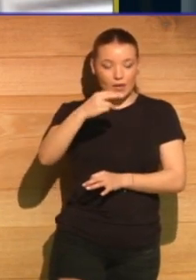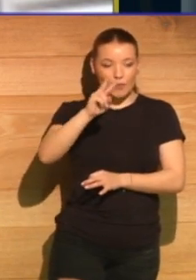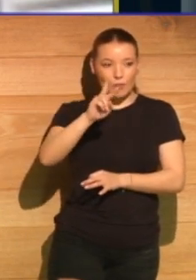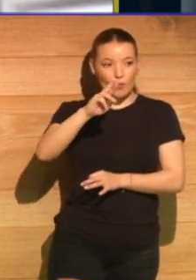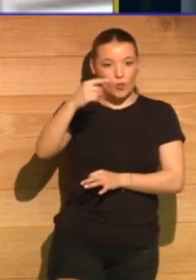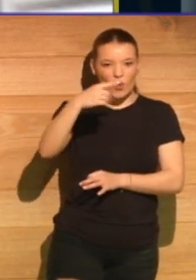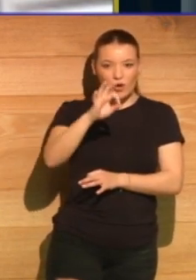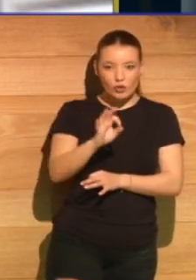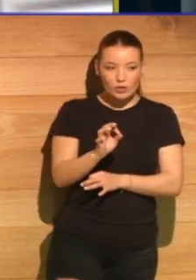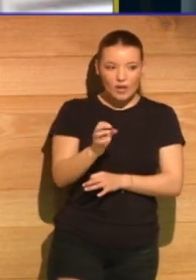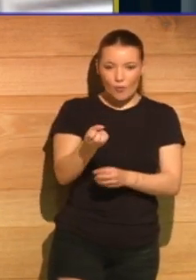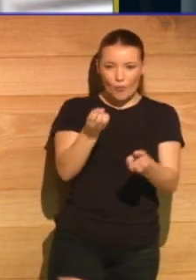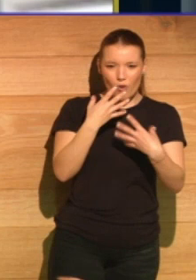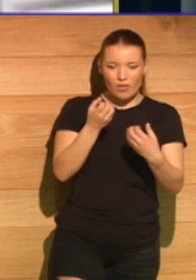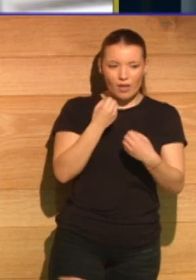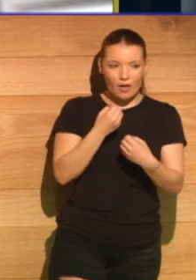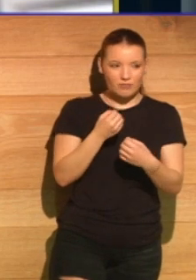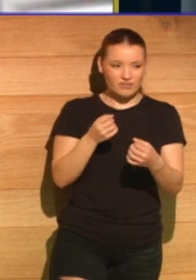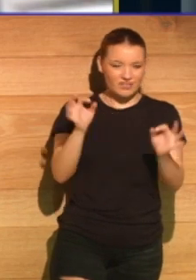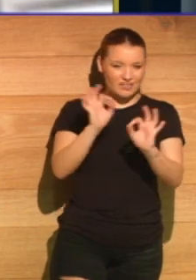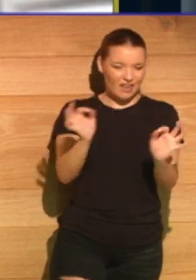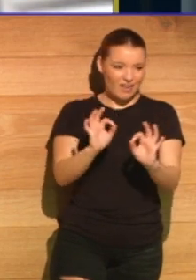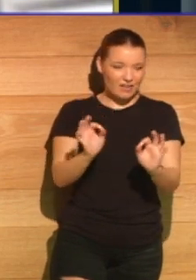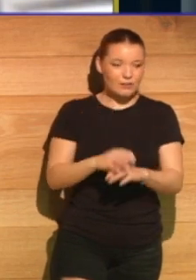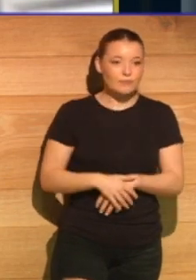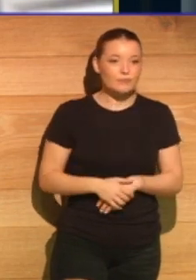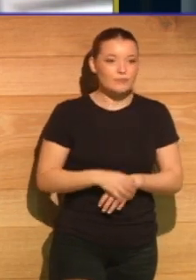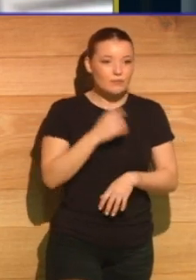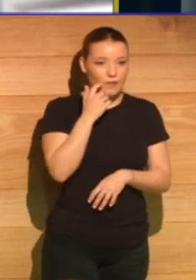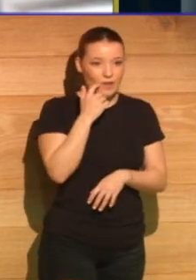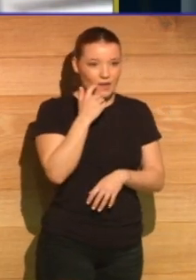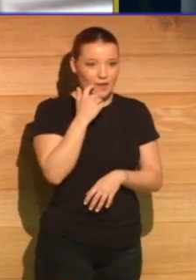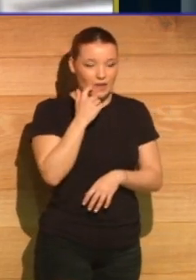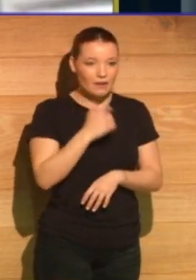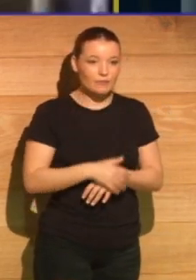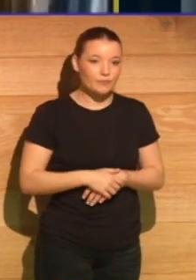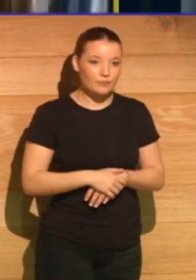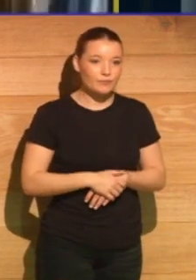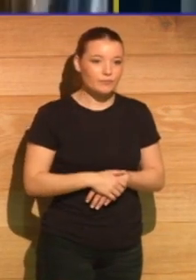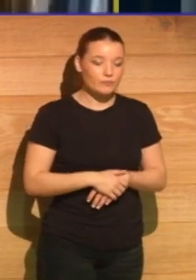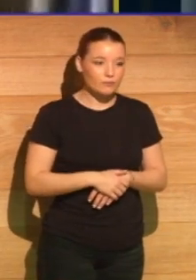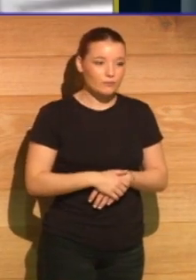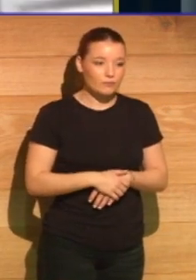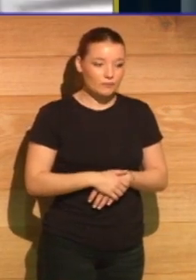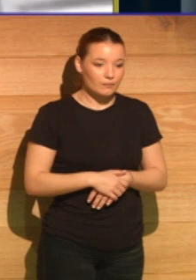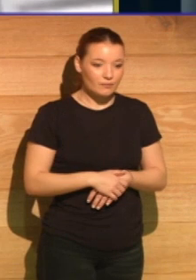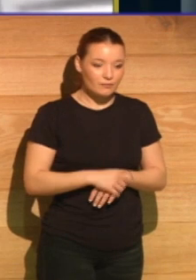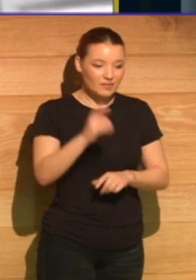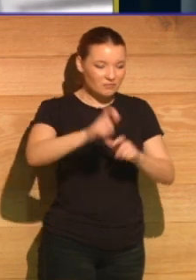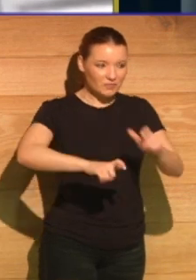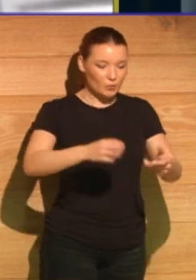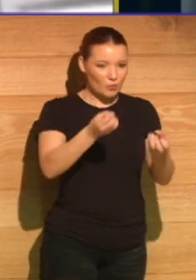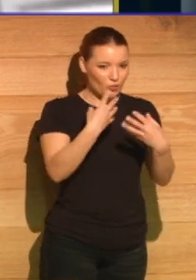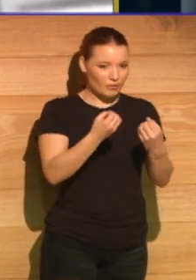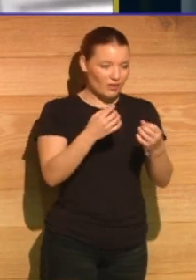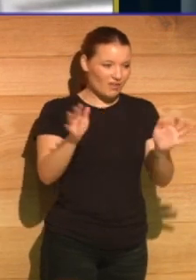primera corresponsal de guerra y una de las más grandes periodistas que ha tenido este país. Nadie me habló de